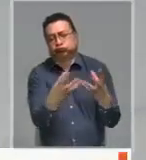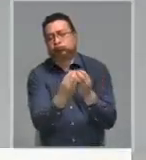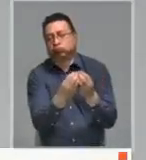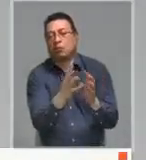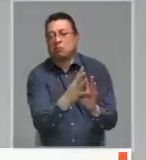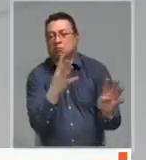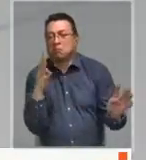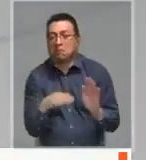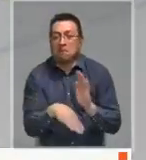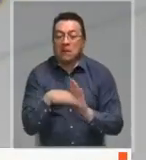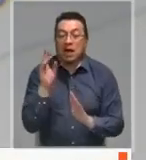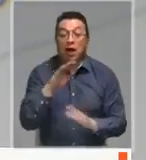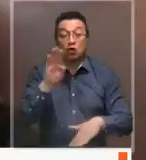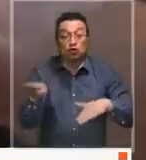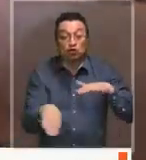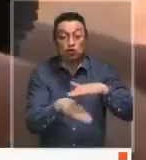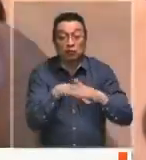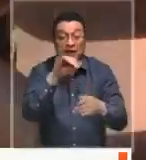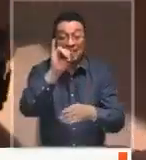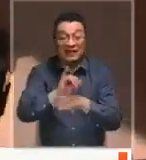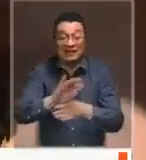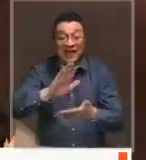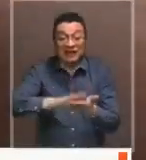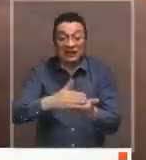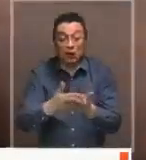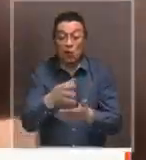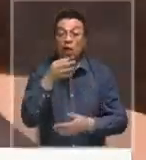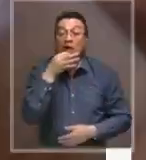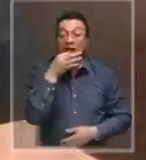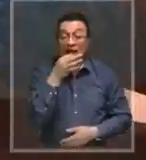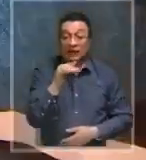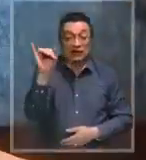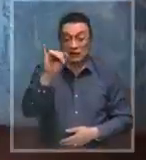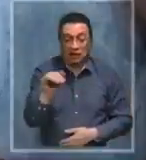la Superintendencia de Salud, a la fecha, ninguna ISAPRE estaría en esta